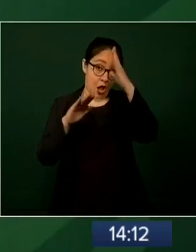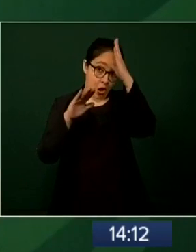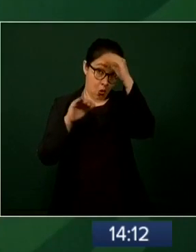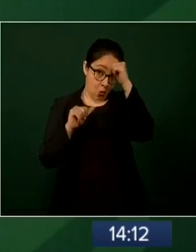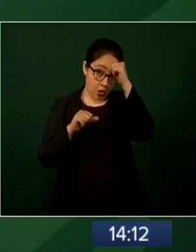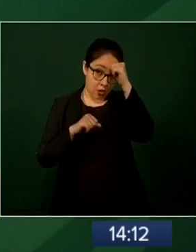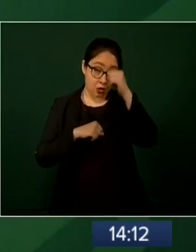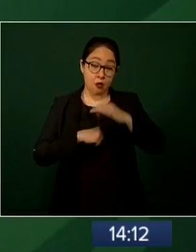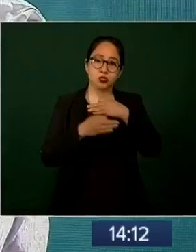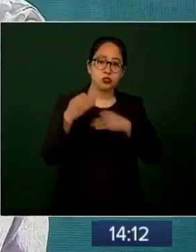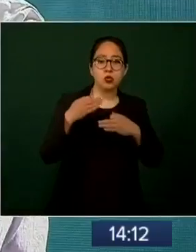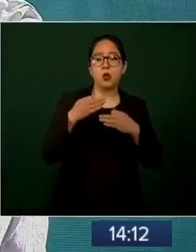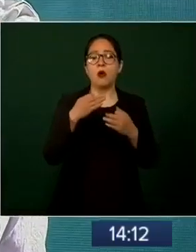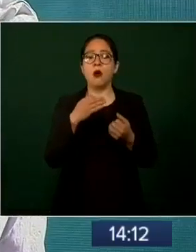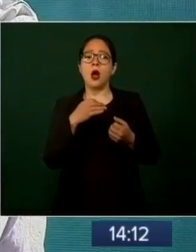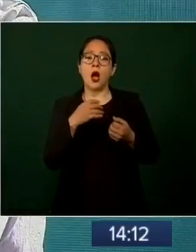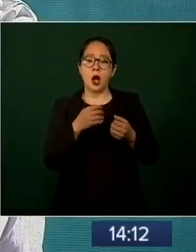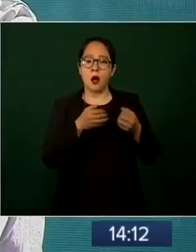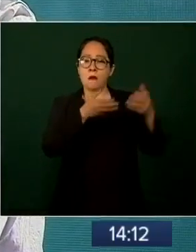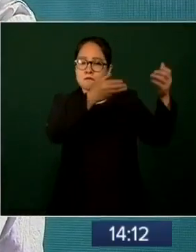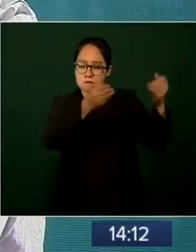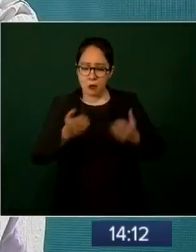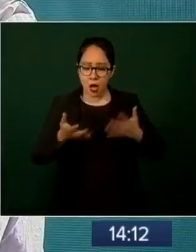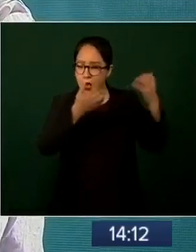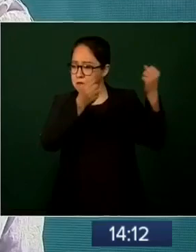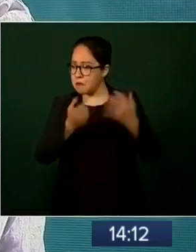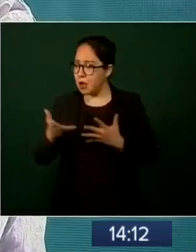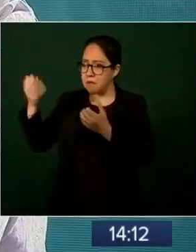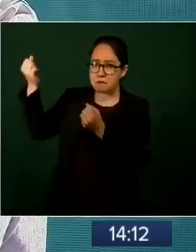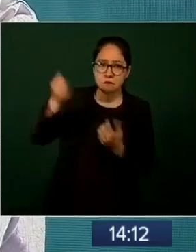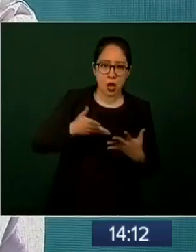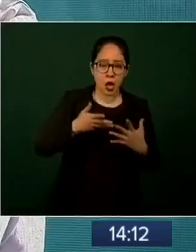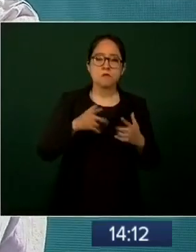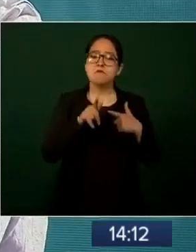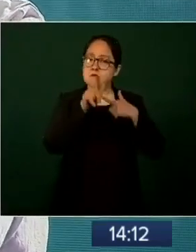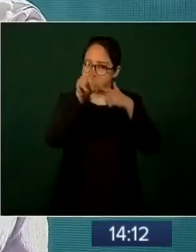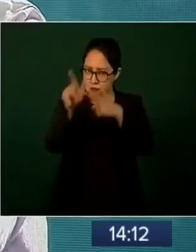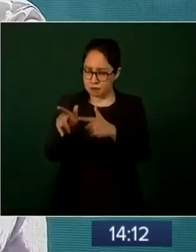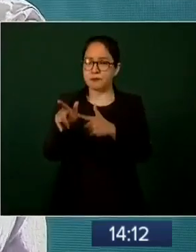farmacéutica Pfizer, se va a seguir vacunando.